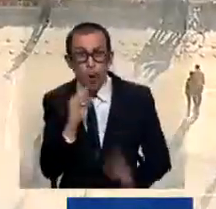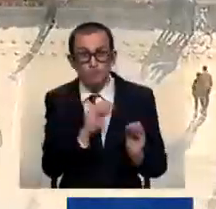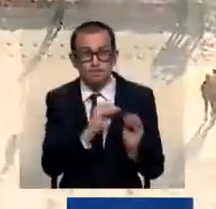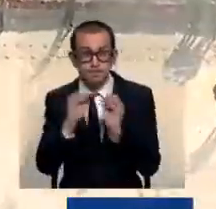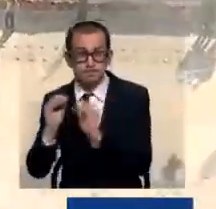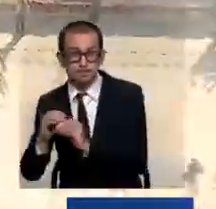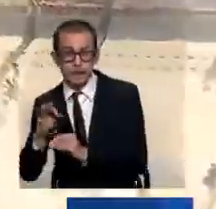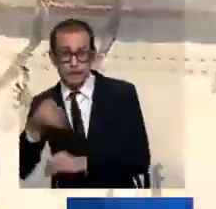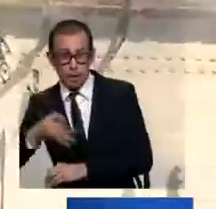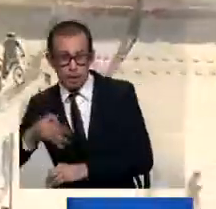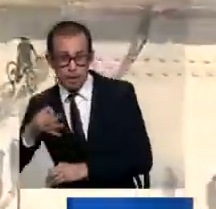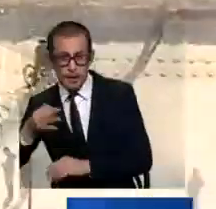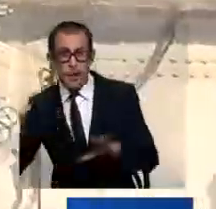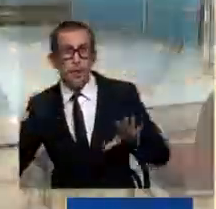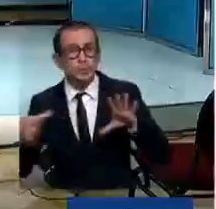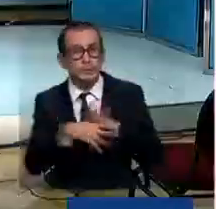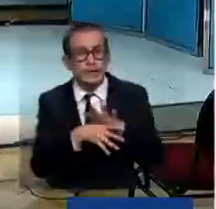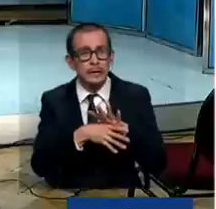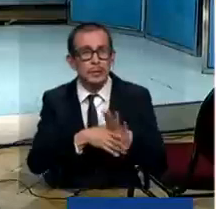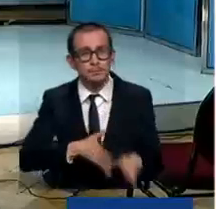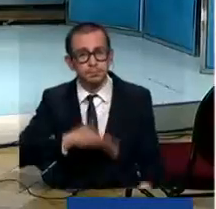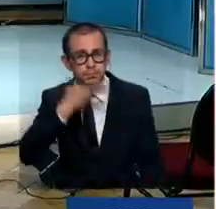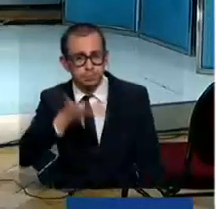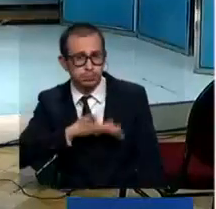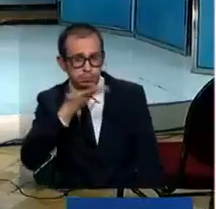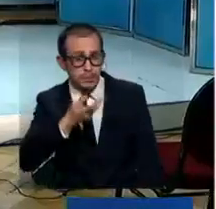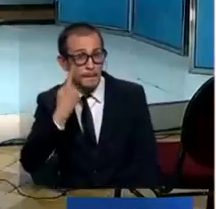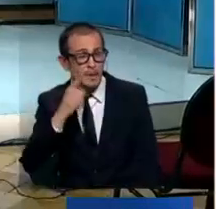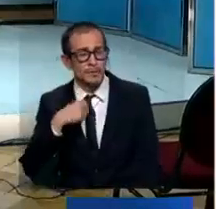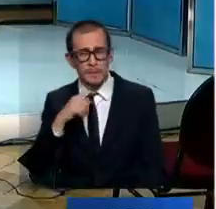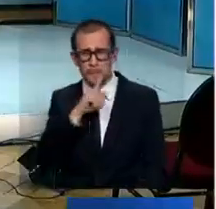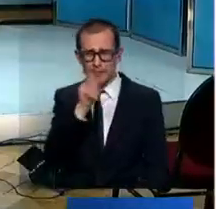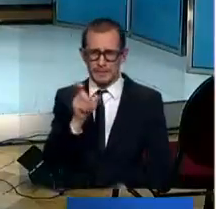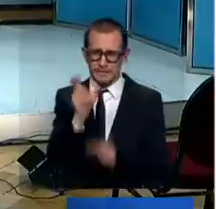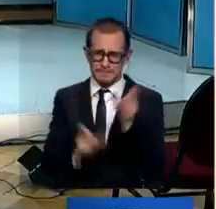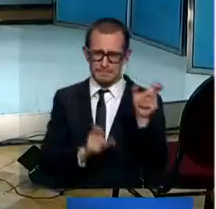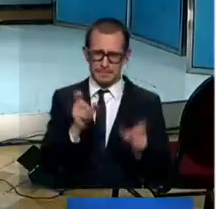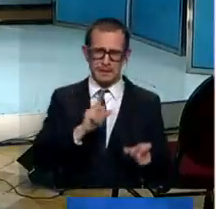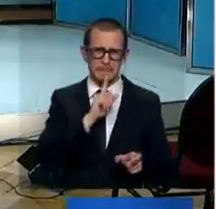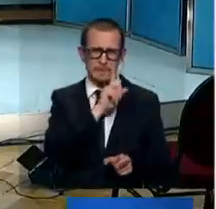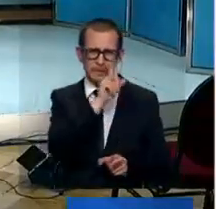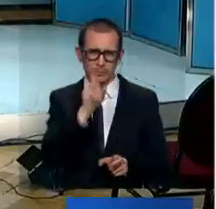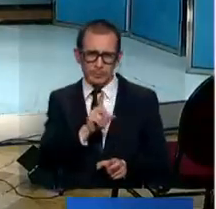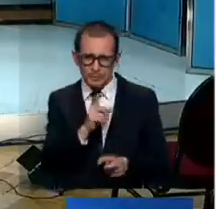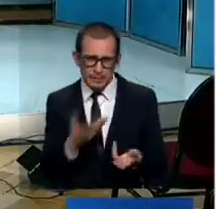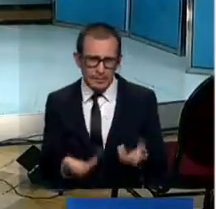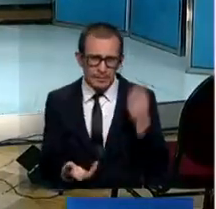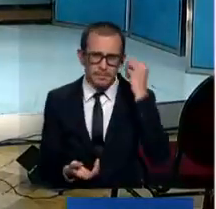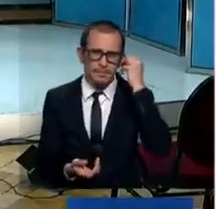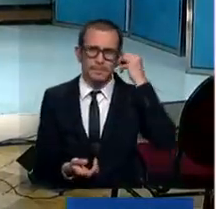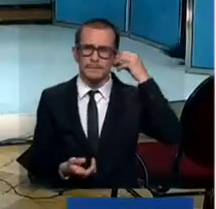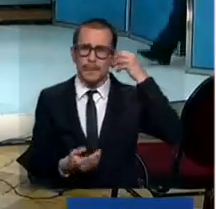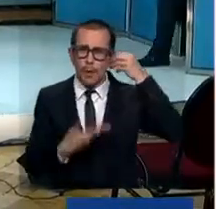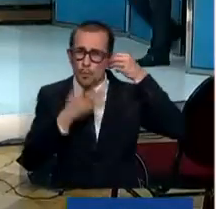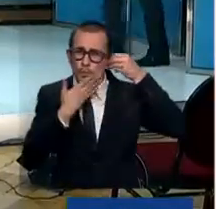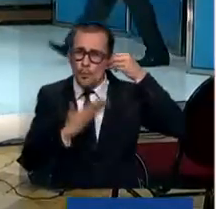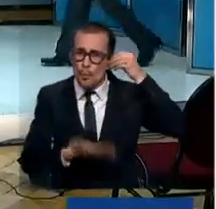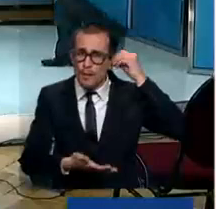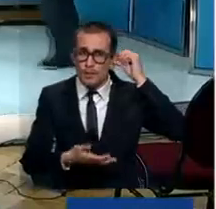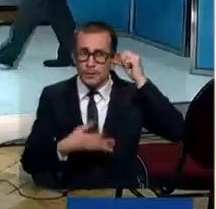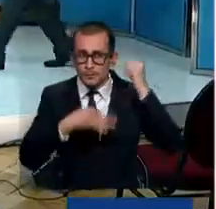a La Moneda en conjunto esa vocería. Pero ¿qué está preguntando la gente cuando estamos a momento solamente de que se realice esa vocería? No sabemos quién va a